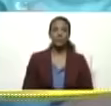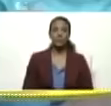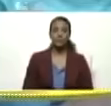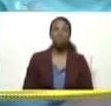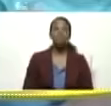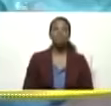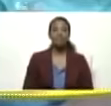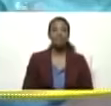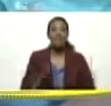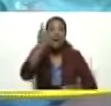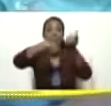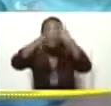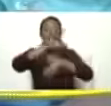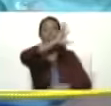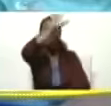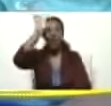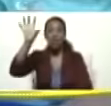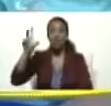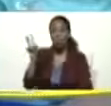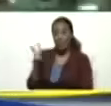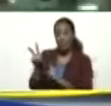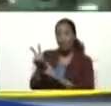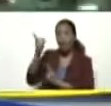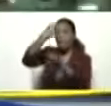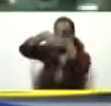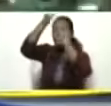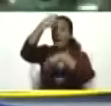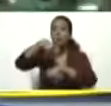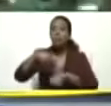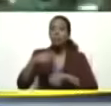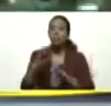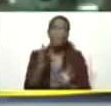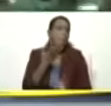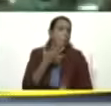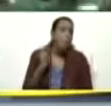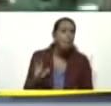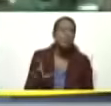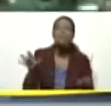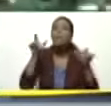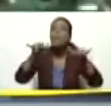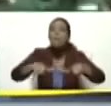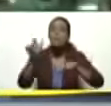Las exportaciones no tradicionales